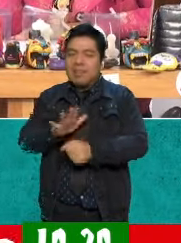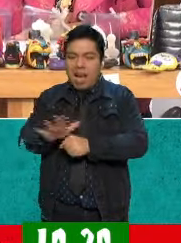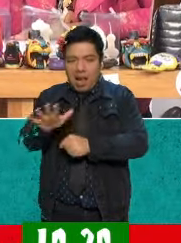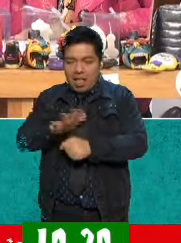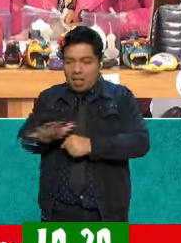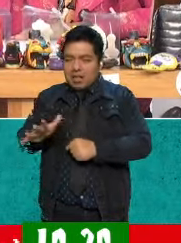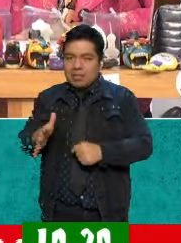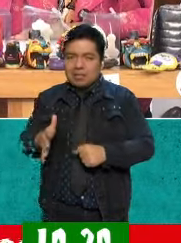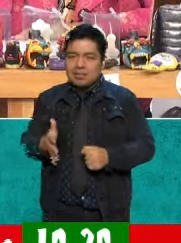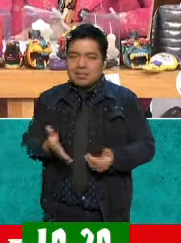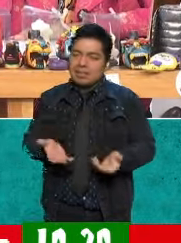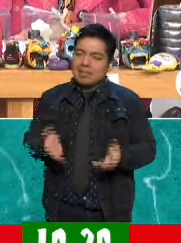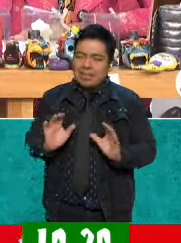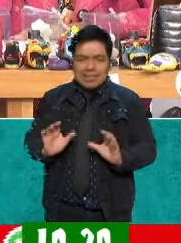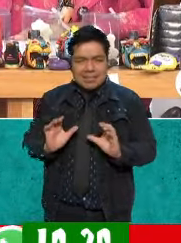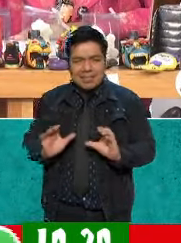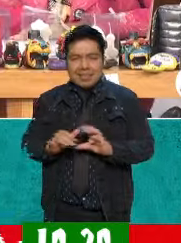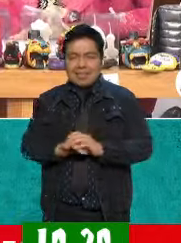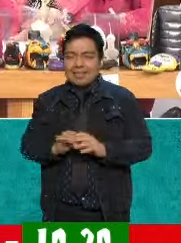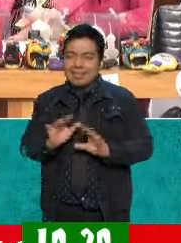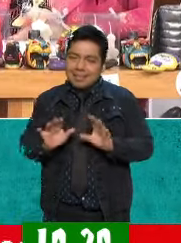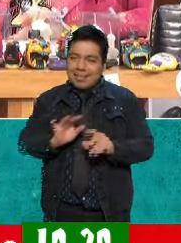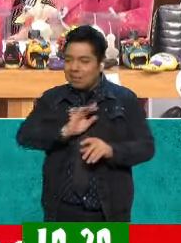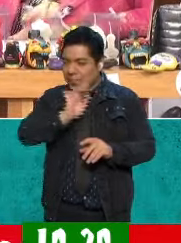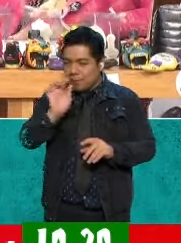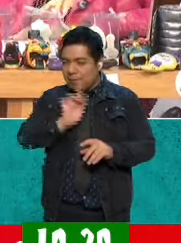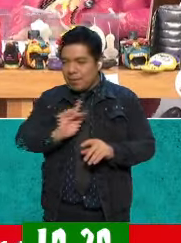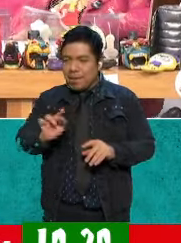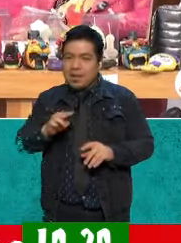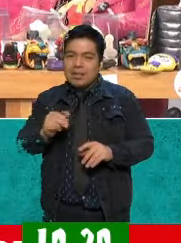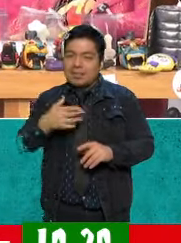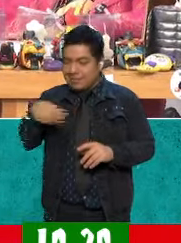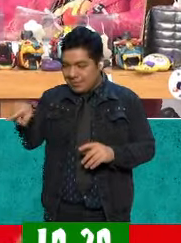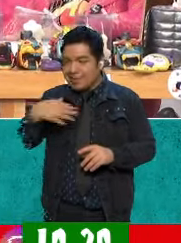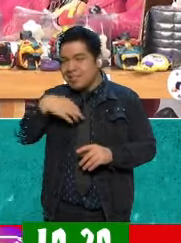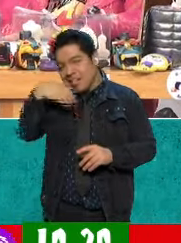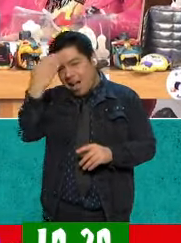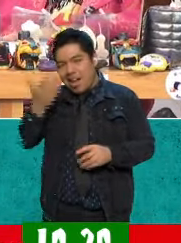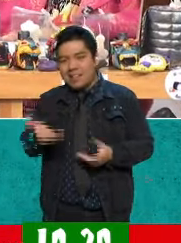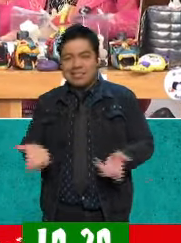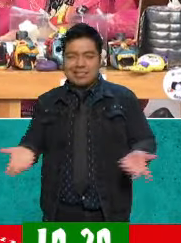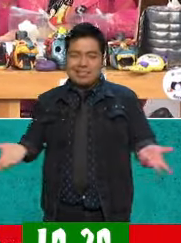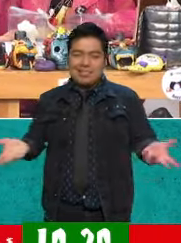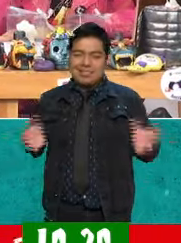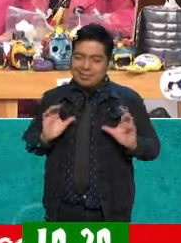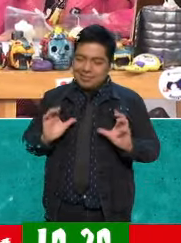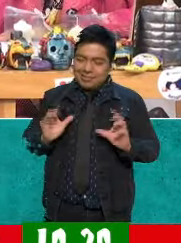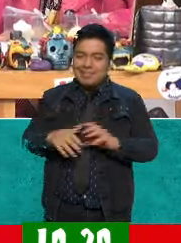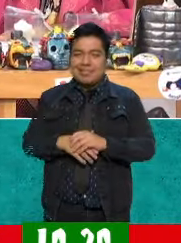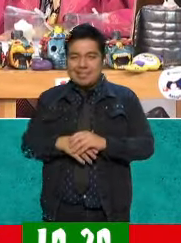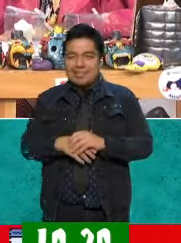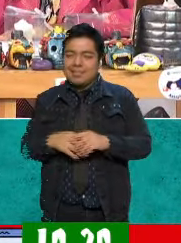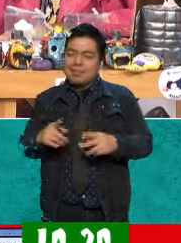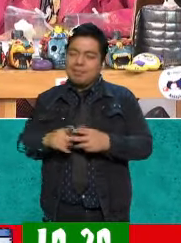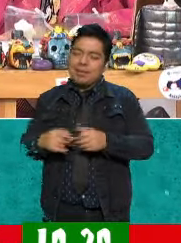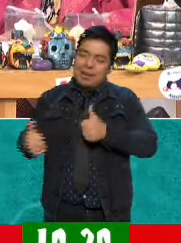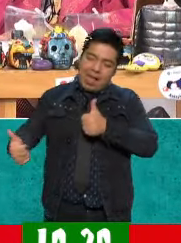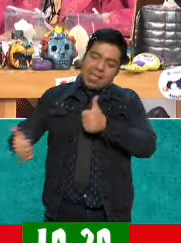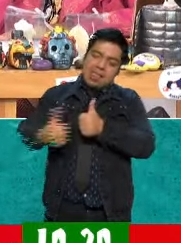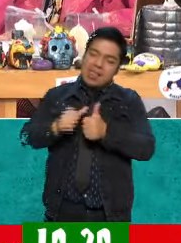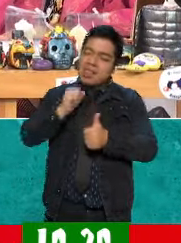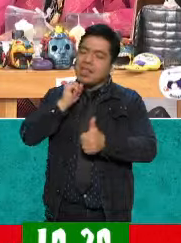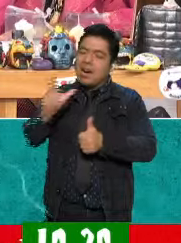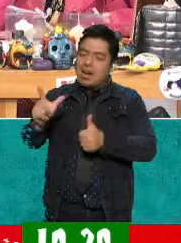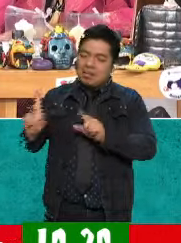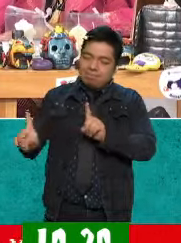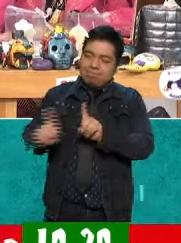ya. Pero ya también no está en fiores. Hasta me lo puso colorado al Adrián, que es todo pues seriedad. Hay que celebrar la fecha. Mi alma gemela,